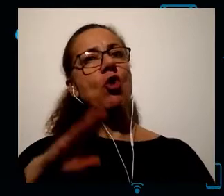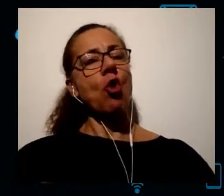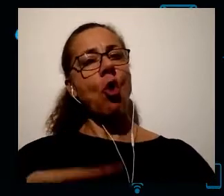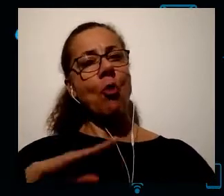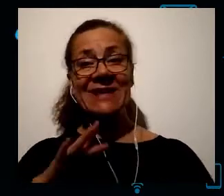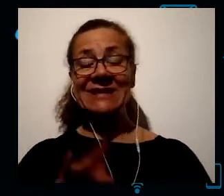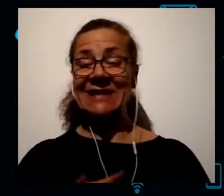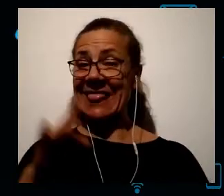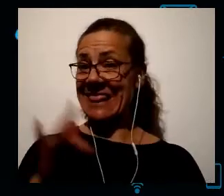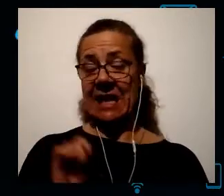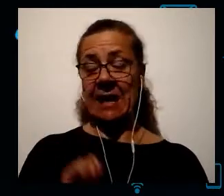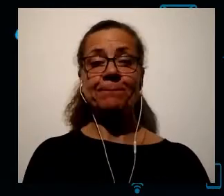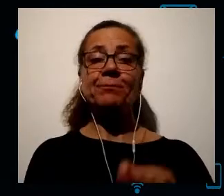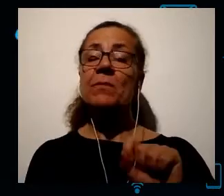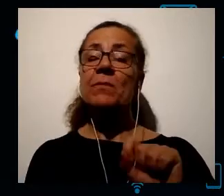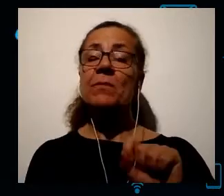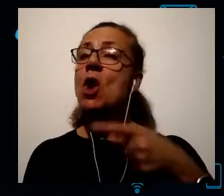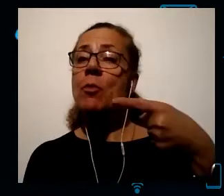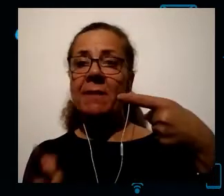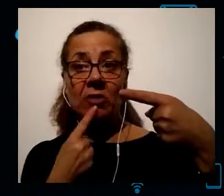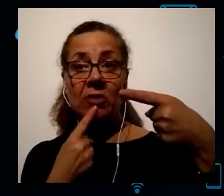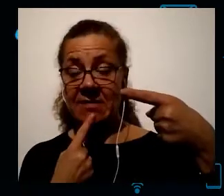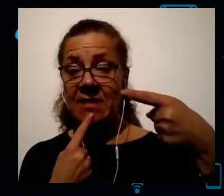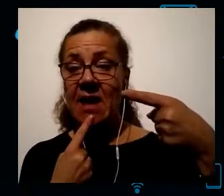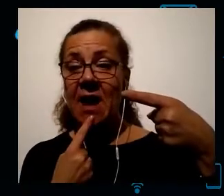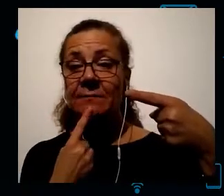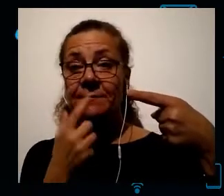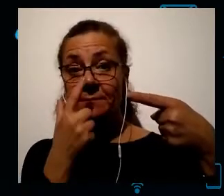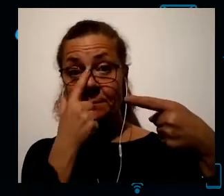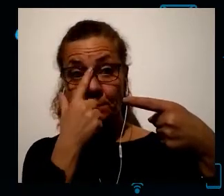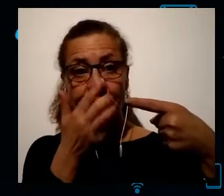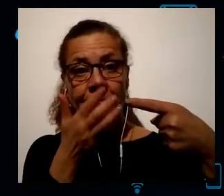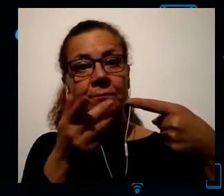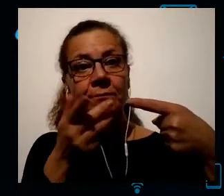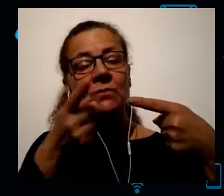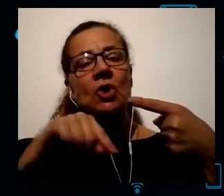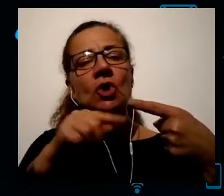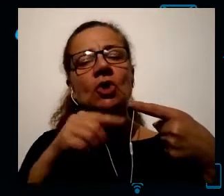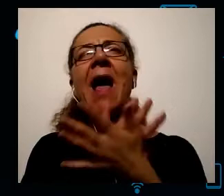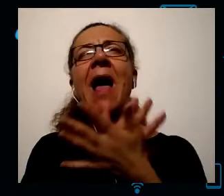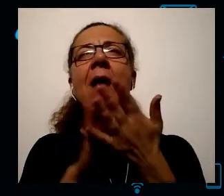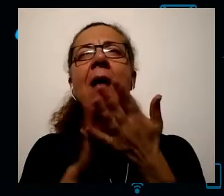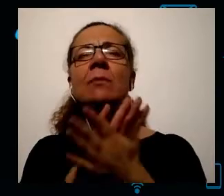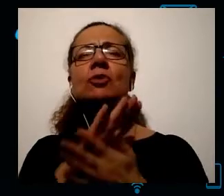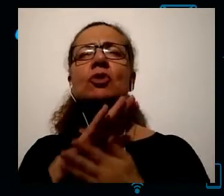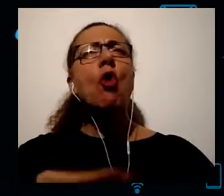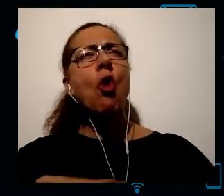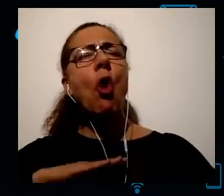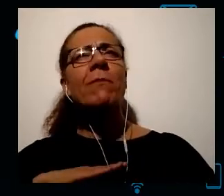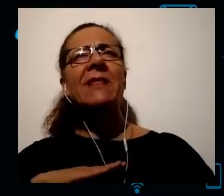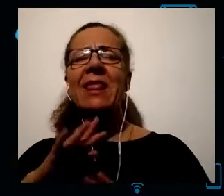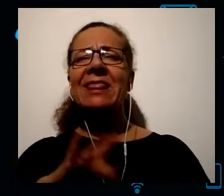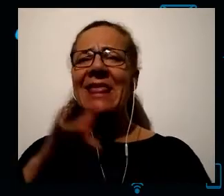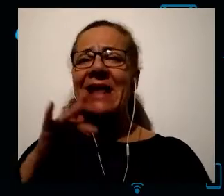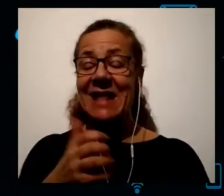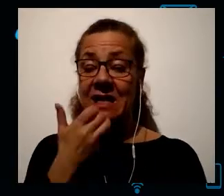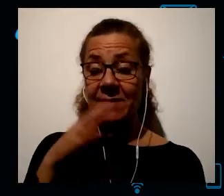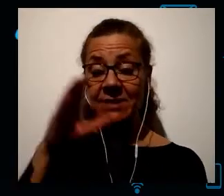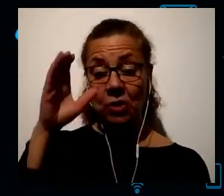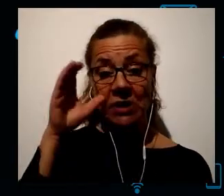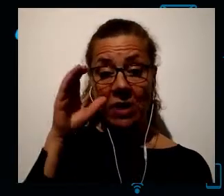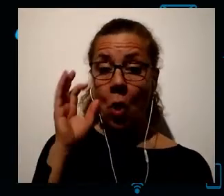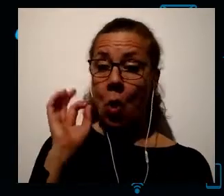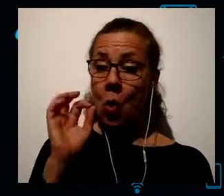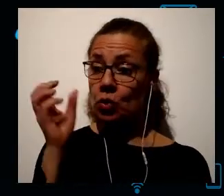en primer lugar decían que de qué hablamos cuando hablamos de competencia digital si habéis escuchado a carlos en la sesión justo